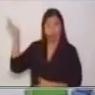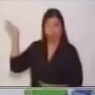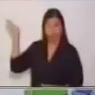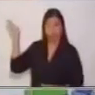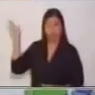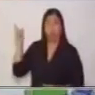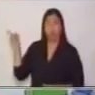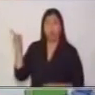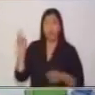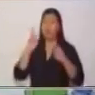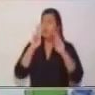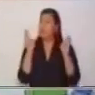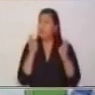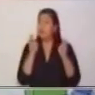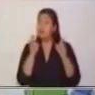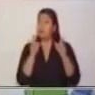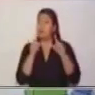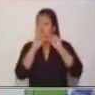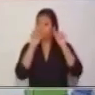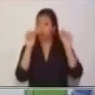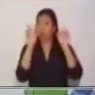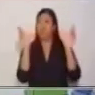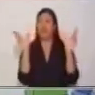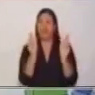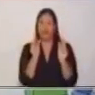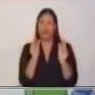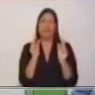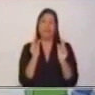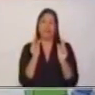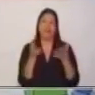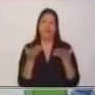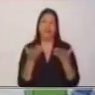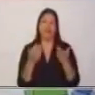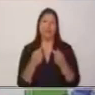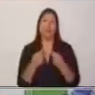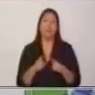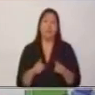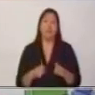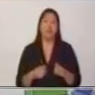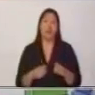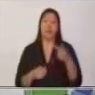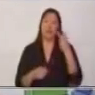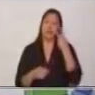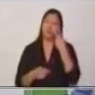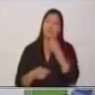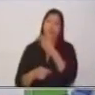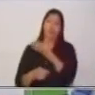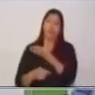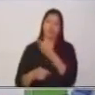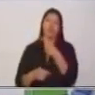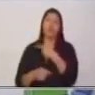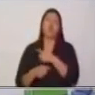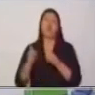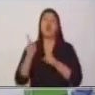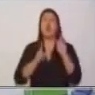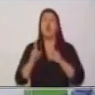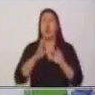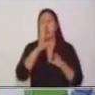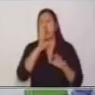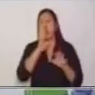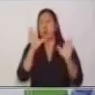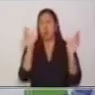El título, si te das cuenta, el título es breve, aunque nos remite también a lo que nos está hablando, que es la